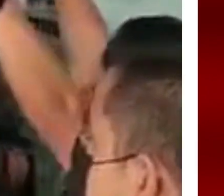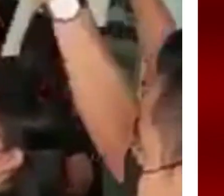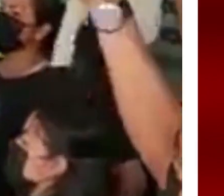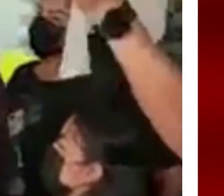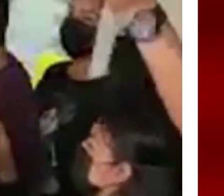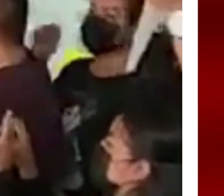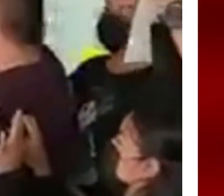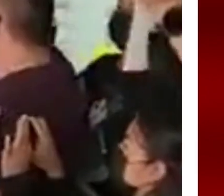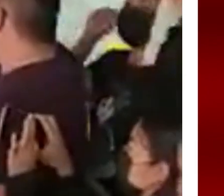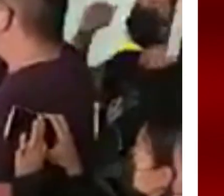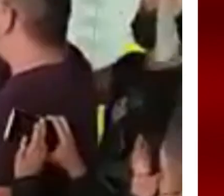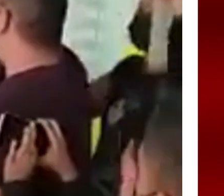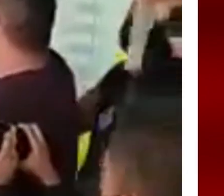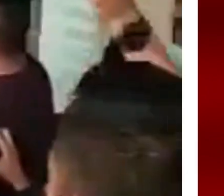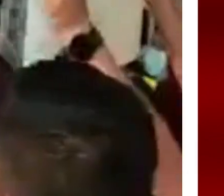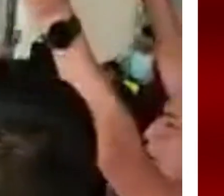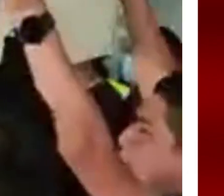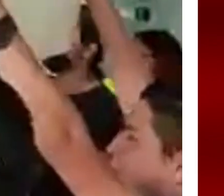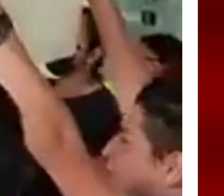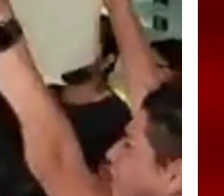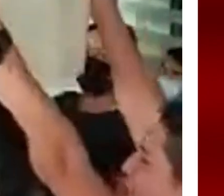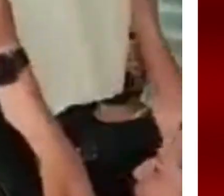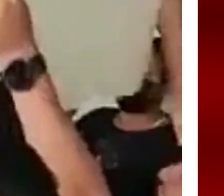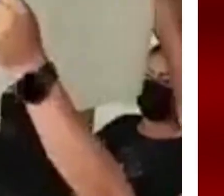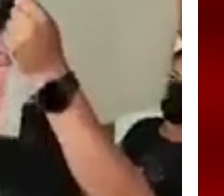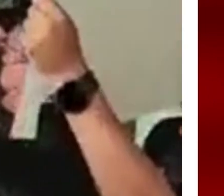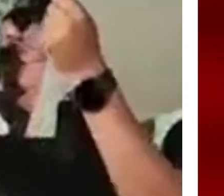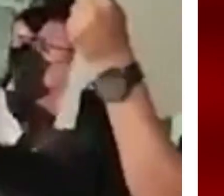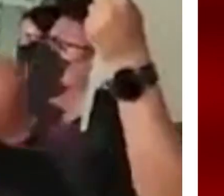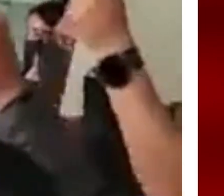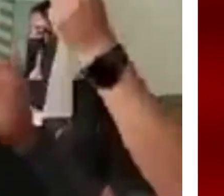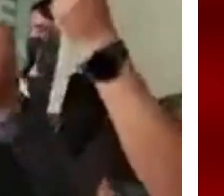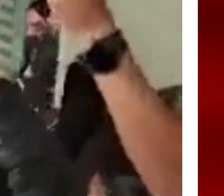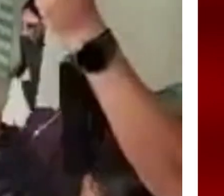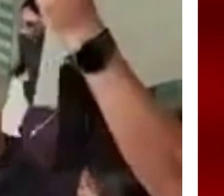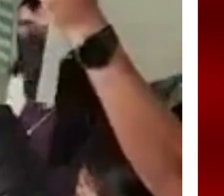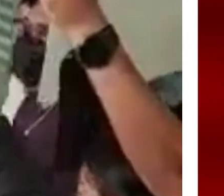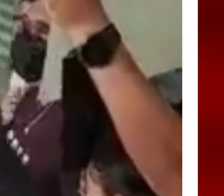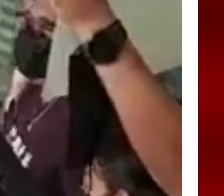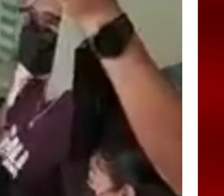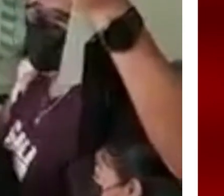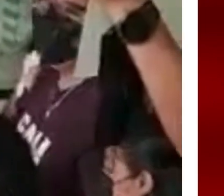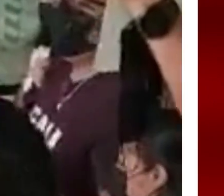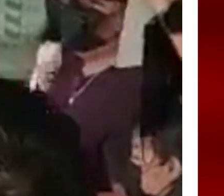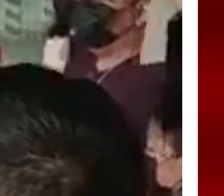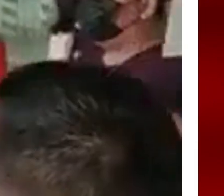presidente, presidente, presidente, presidente.